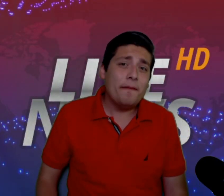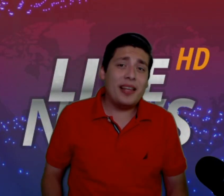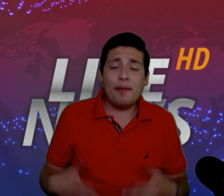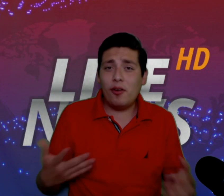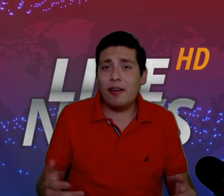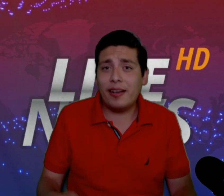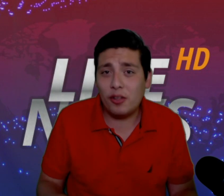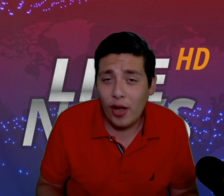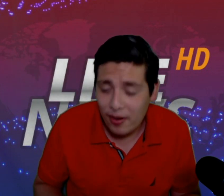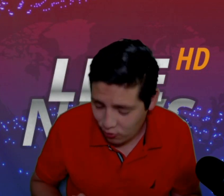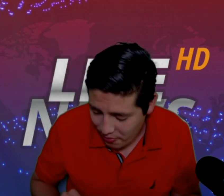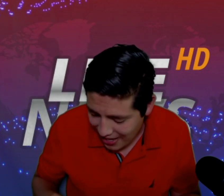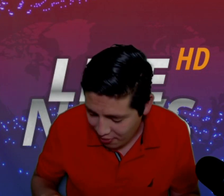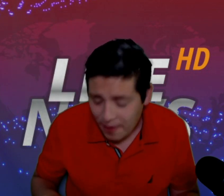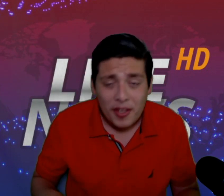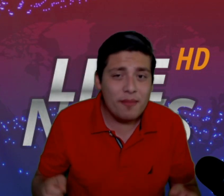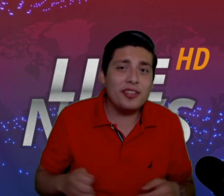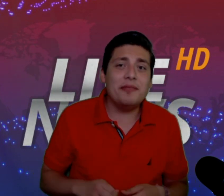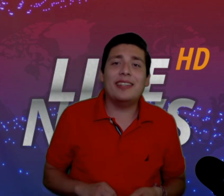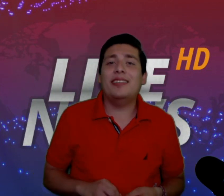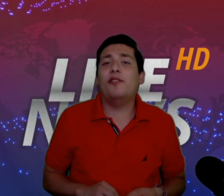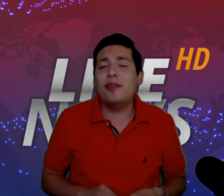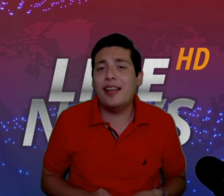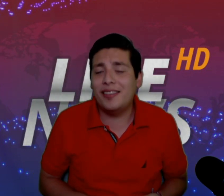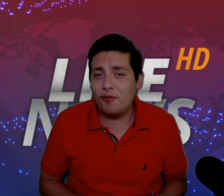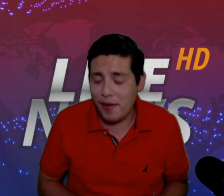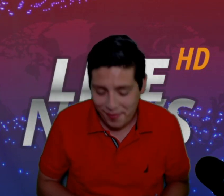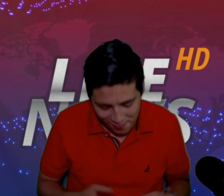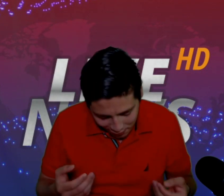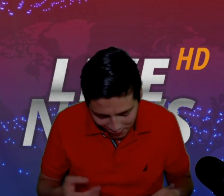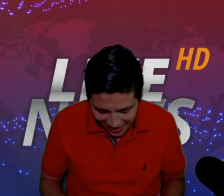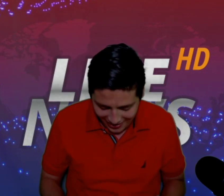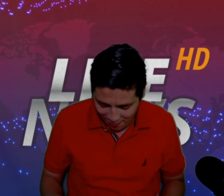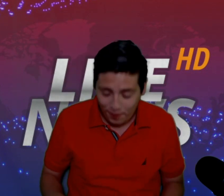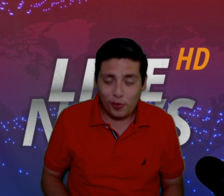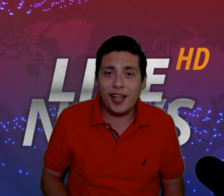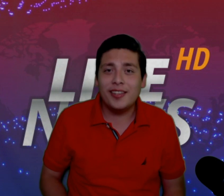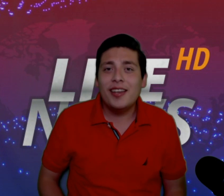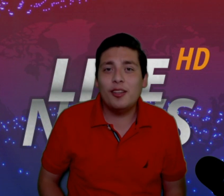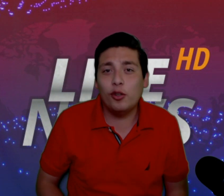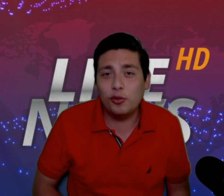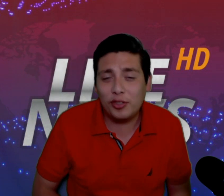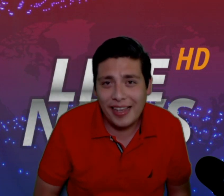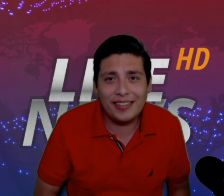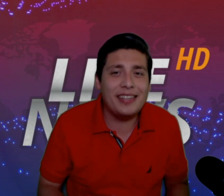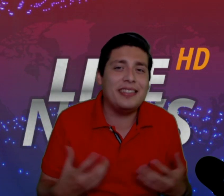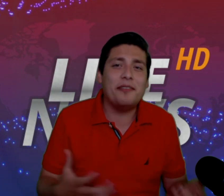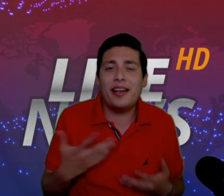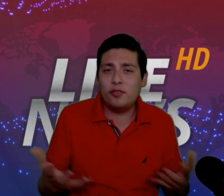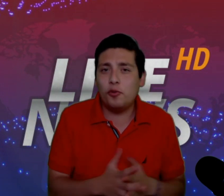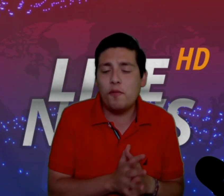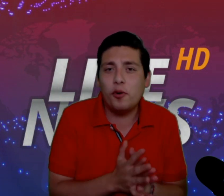opinas? Déjamelo aquí abajito en los comentarios. Y muchísimas gracias, familia. Es de nuevo un gusto estar aquí con todas y todos ustedes.